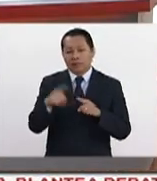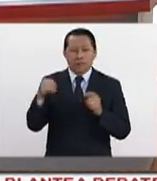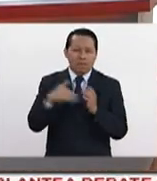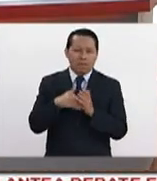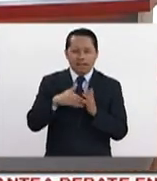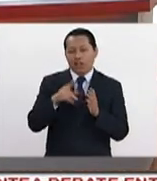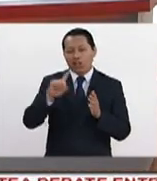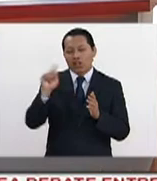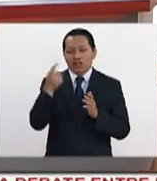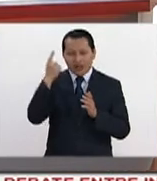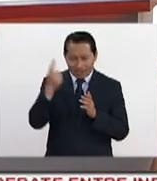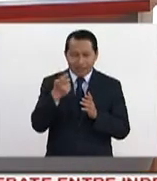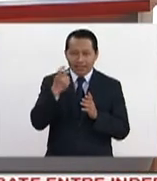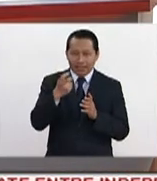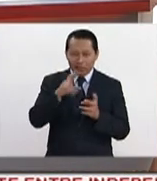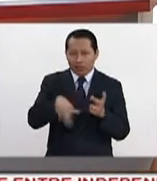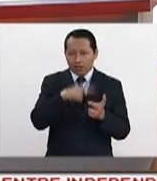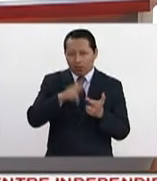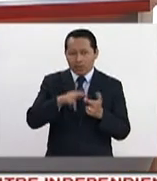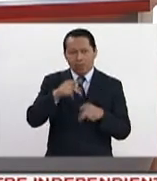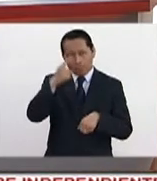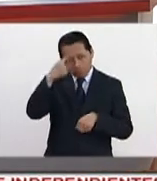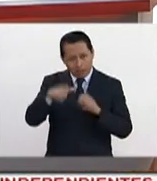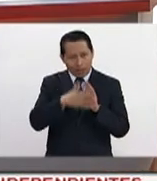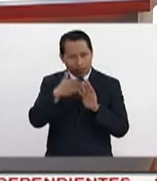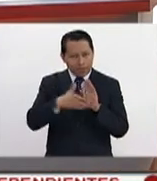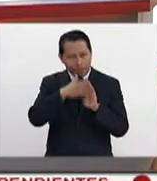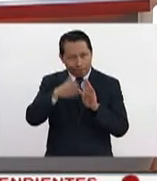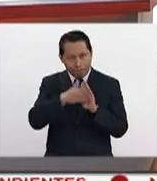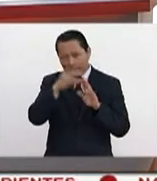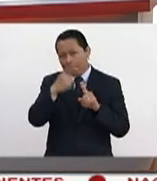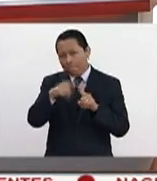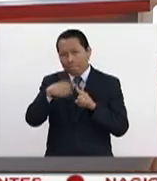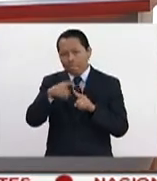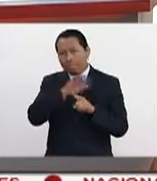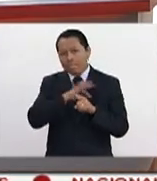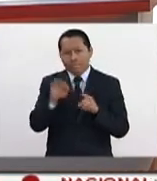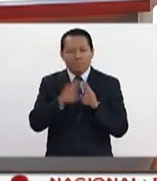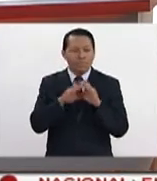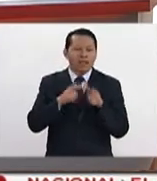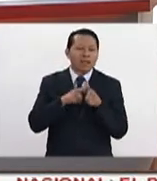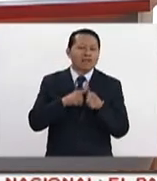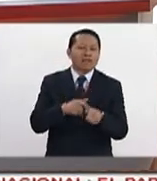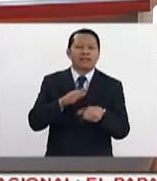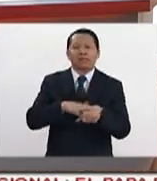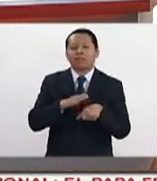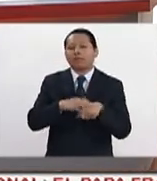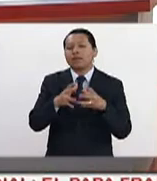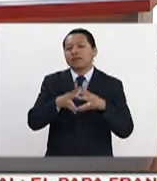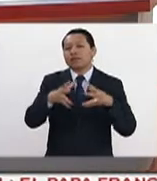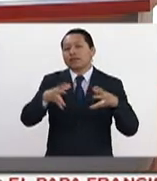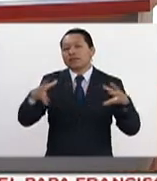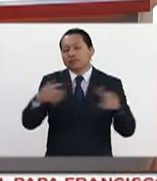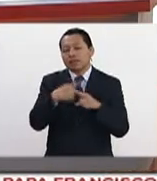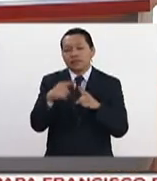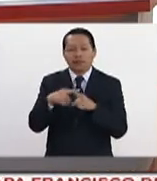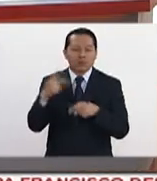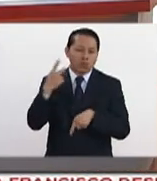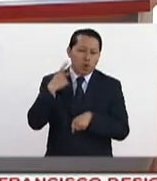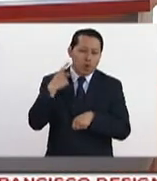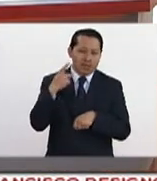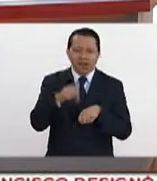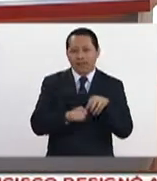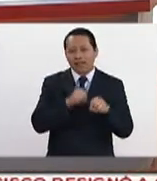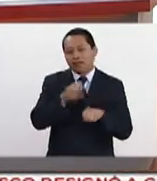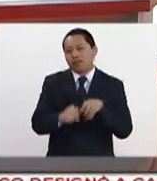de dólares a la región, y eso favorece a las constructoras y también favorece que se sigan expandiendo en esta política